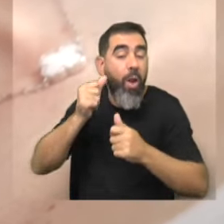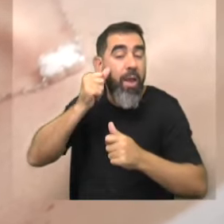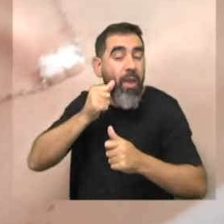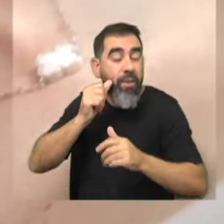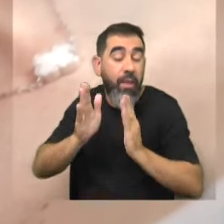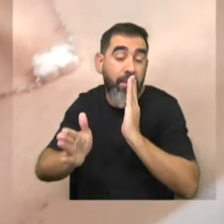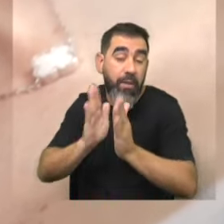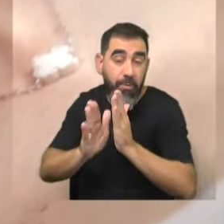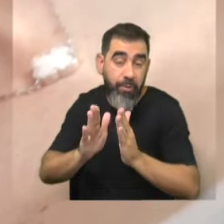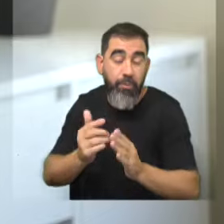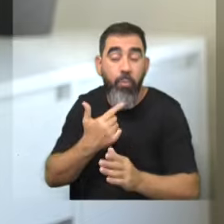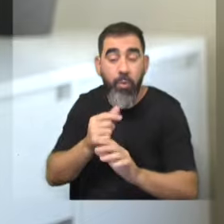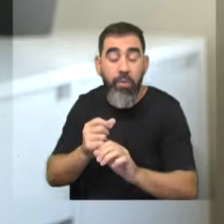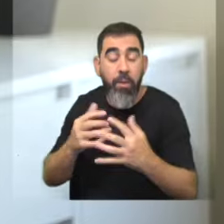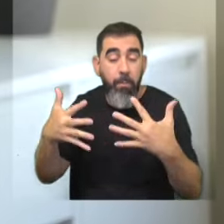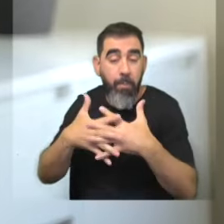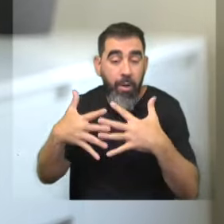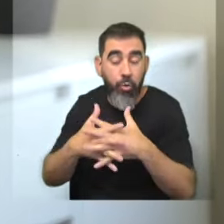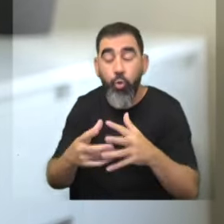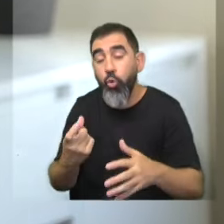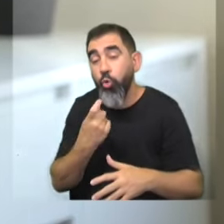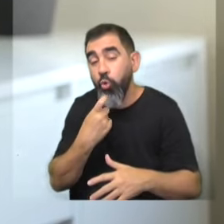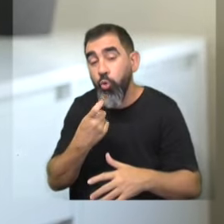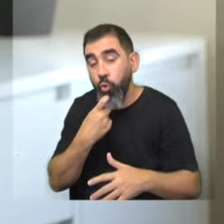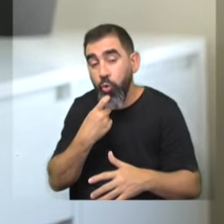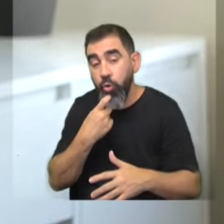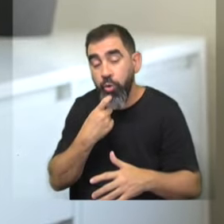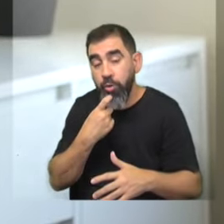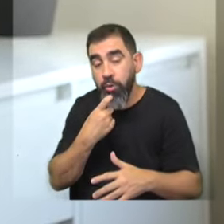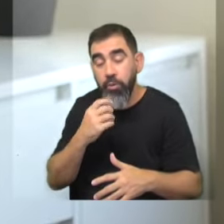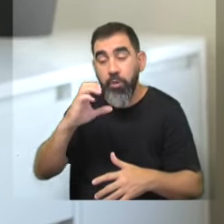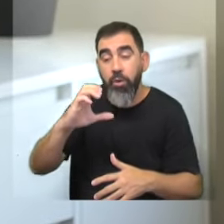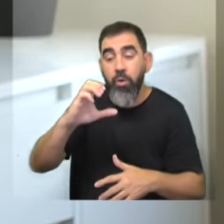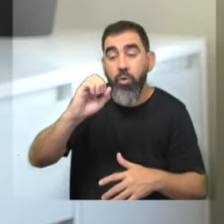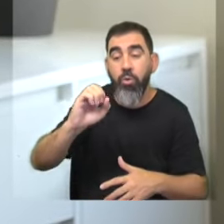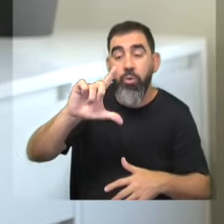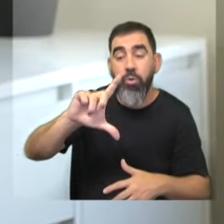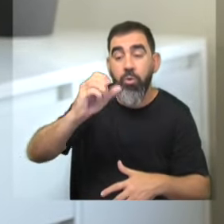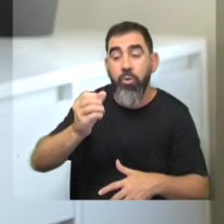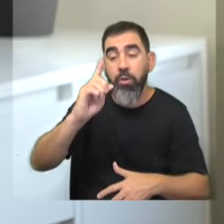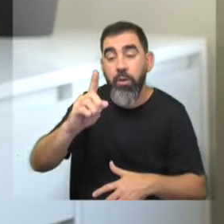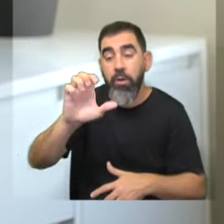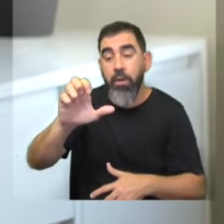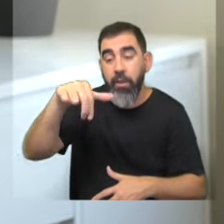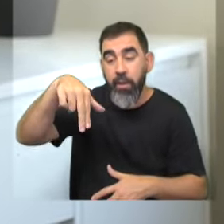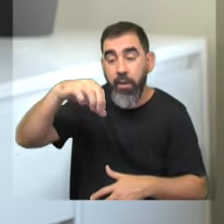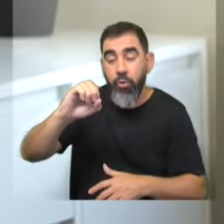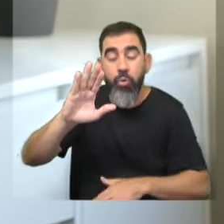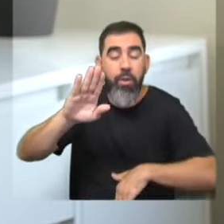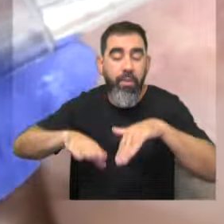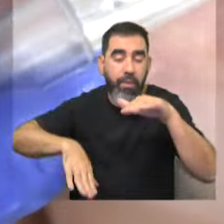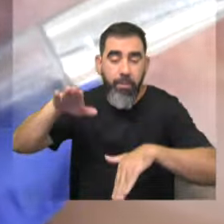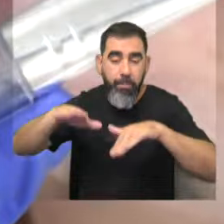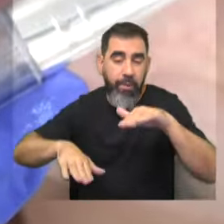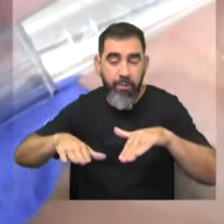tratamiento que vamos a hacer. Pueden ser marrones, pueden ser rojas, pueden ser con afectación del colágeno profundo, y ahí vamos a elegir diferentes tipos de luz pulsada,